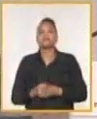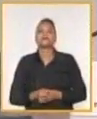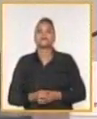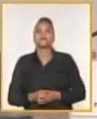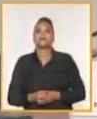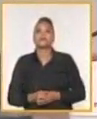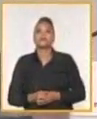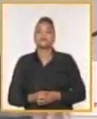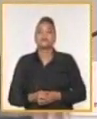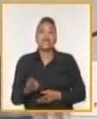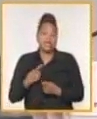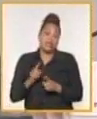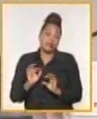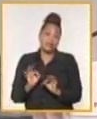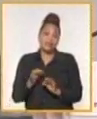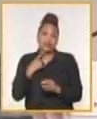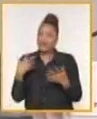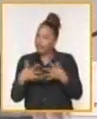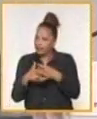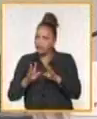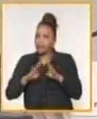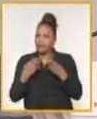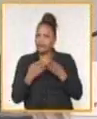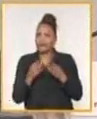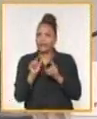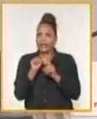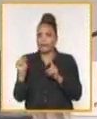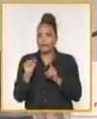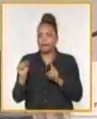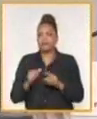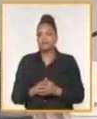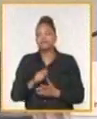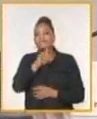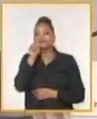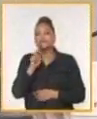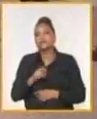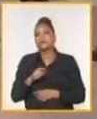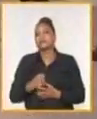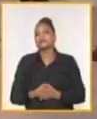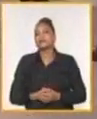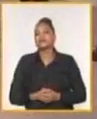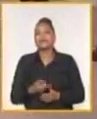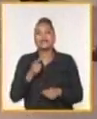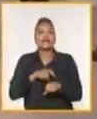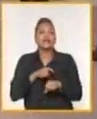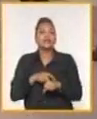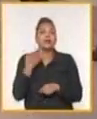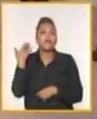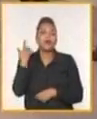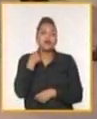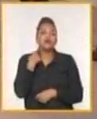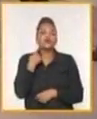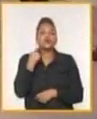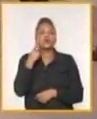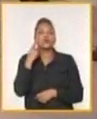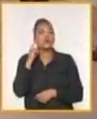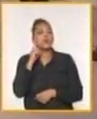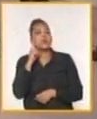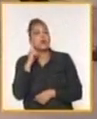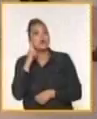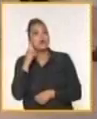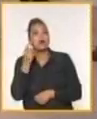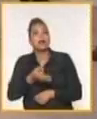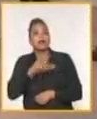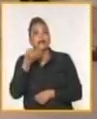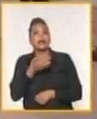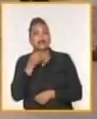unir. Que además, por supuesto, está relacionado. ¿Desde cuándo nosotros estamos escuchando hablar de esas supuestas